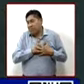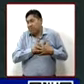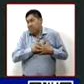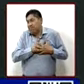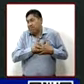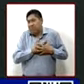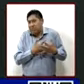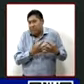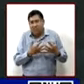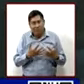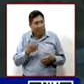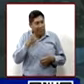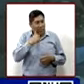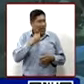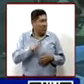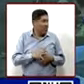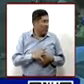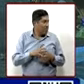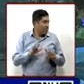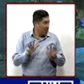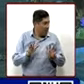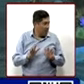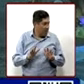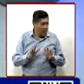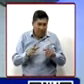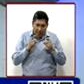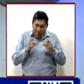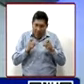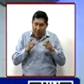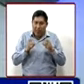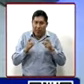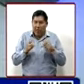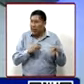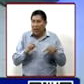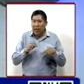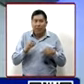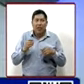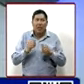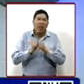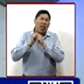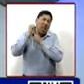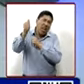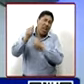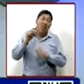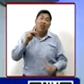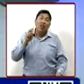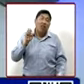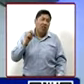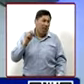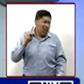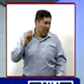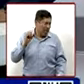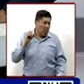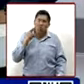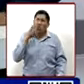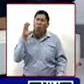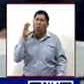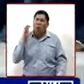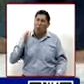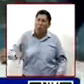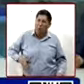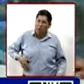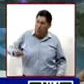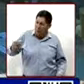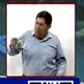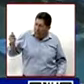grande que tiene, esta señora allá en el albergue Génesis, que está en el Kenco, acogiendo a casi 200 cachorros,